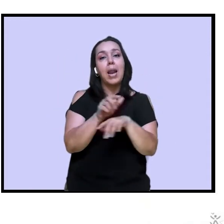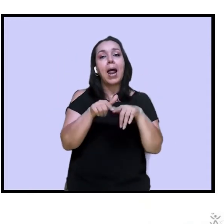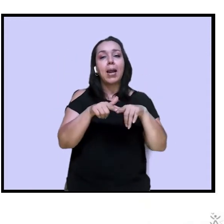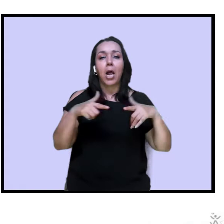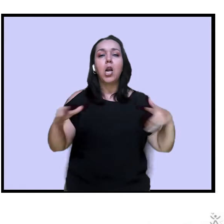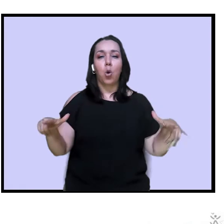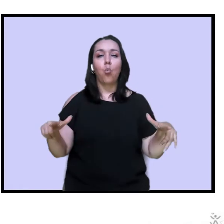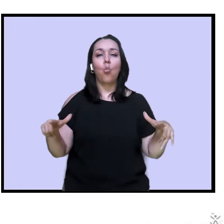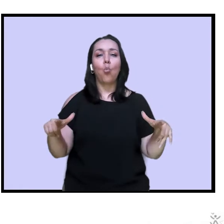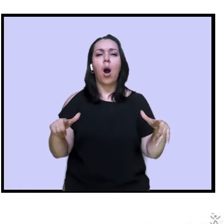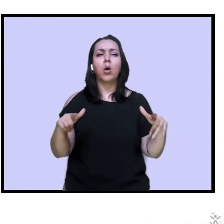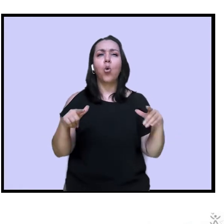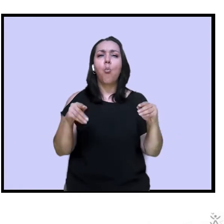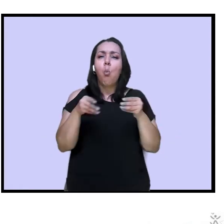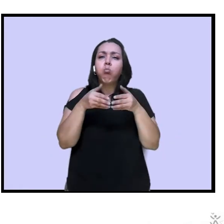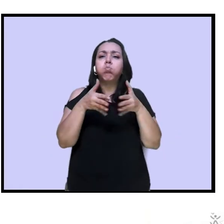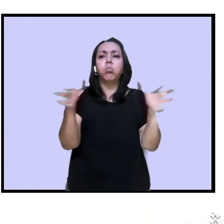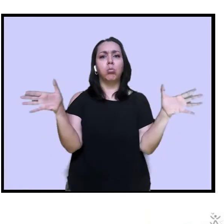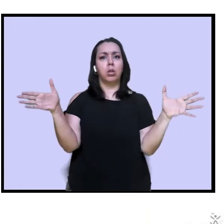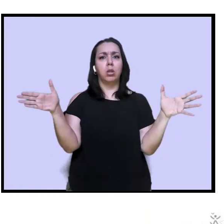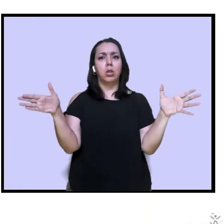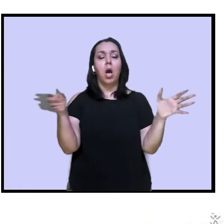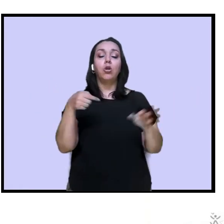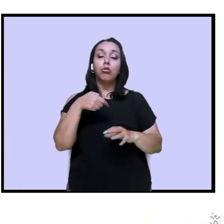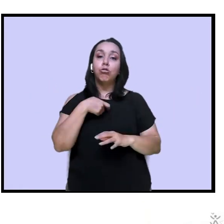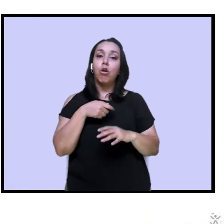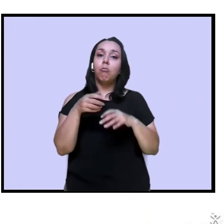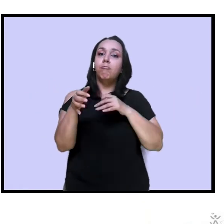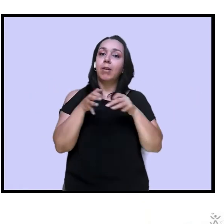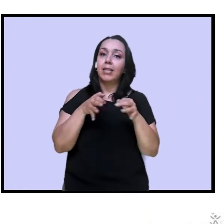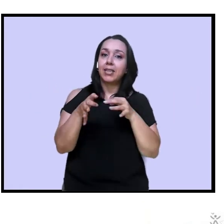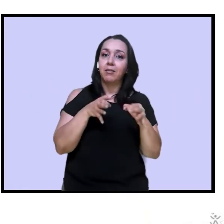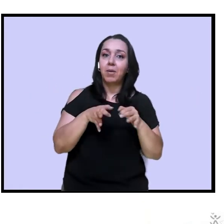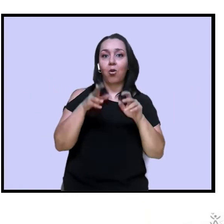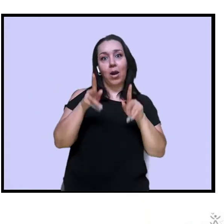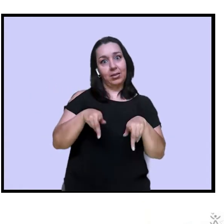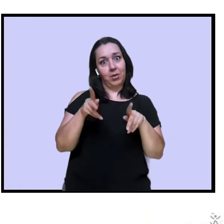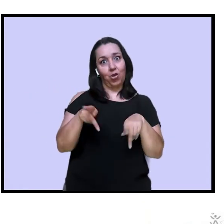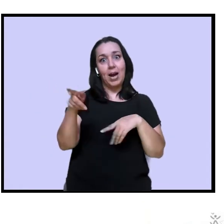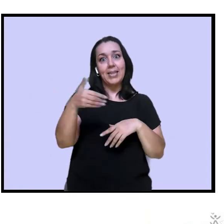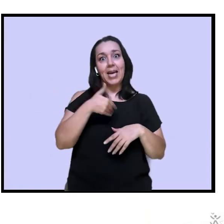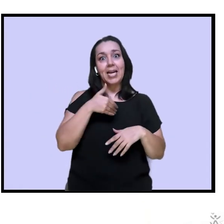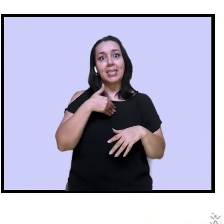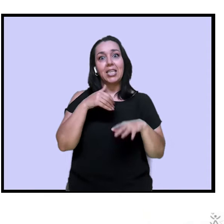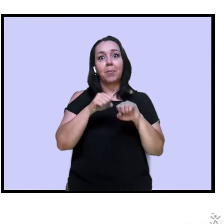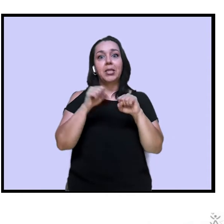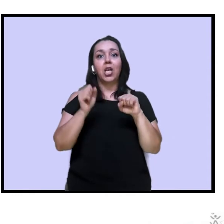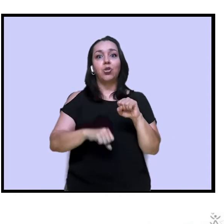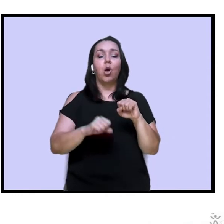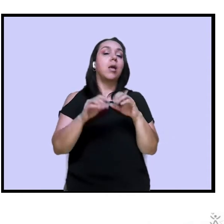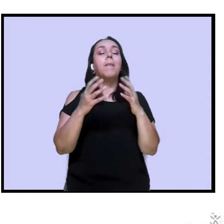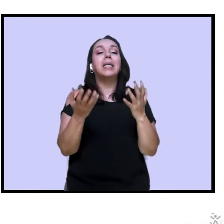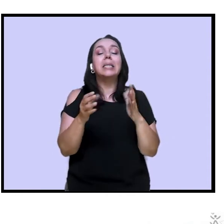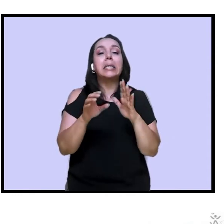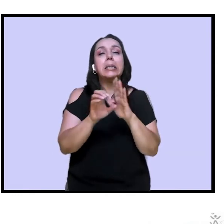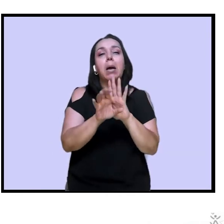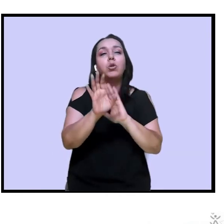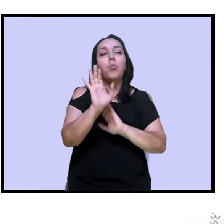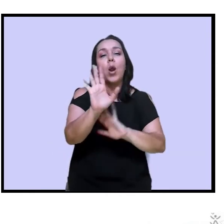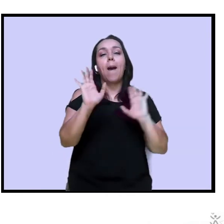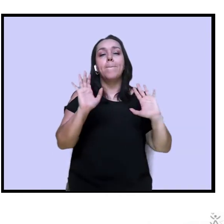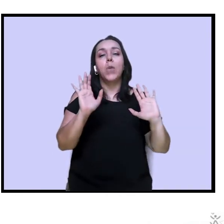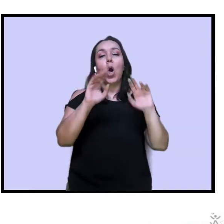un lenguaje bastante estándar. Yo les explico a las personas que tienen estos casos que si usamos el traductor